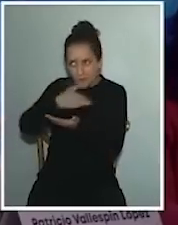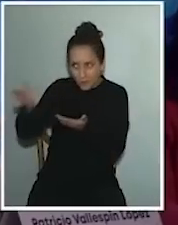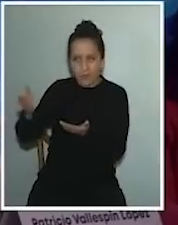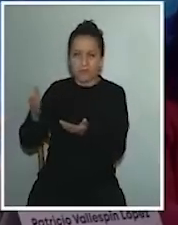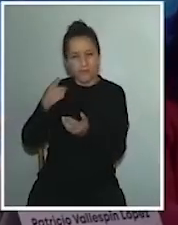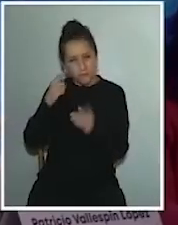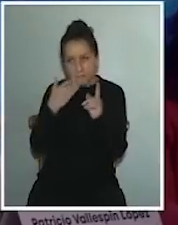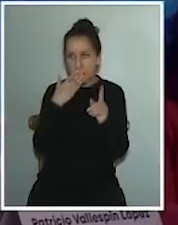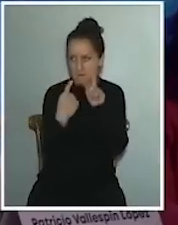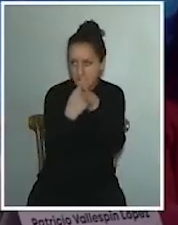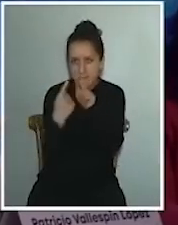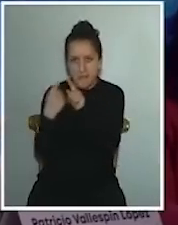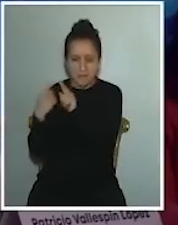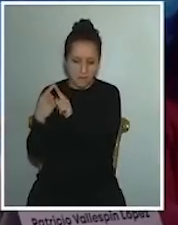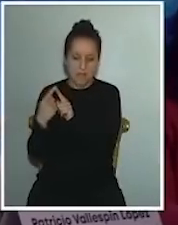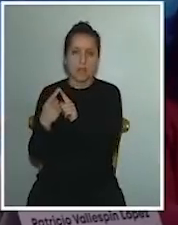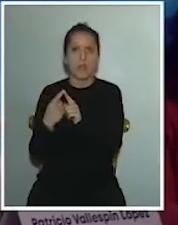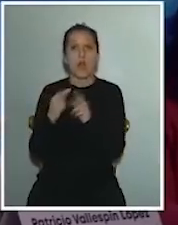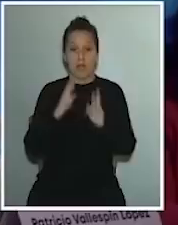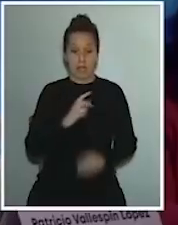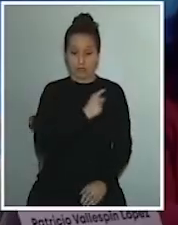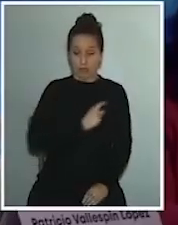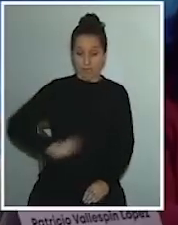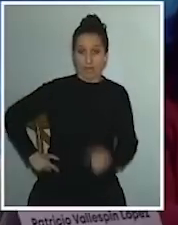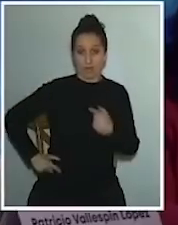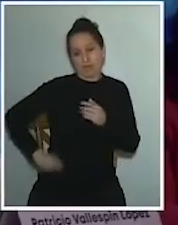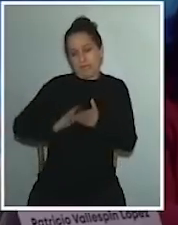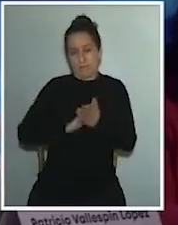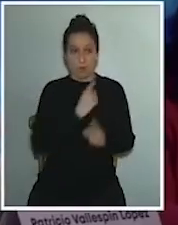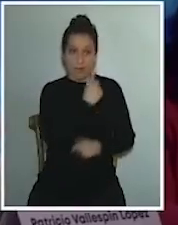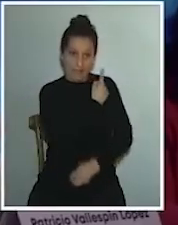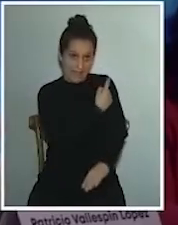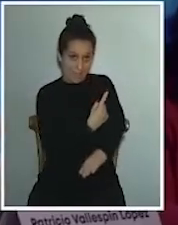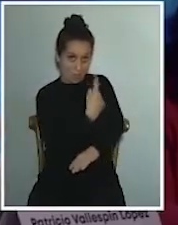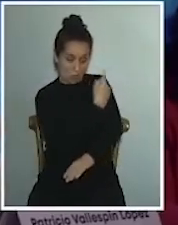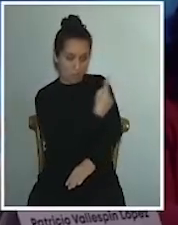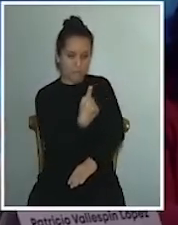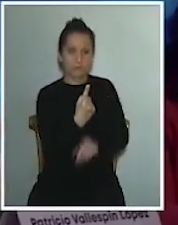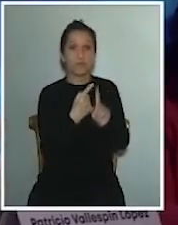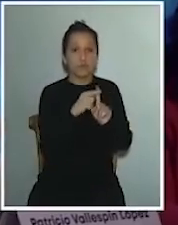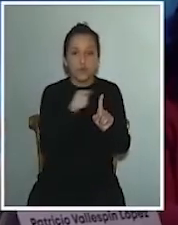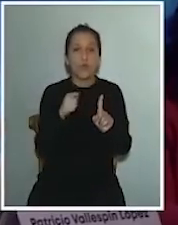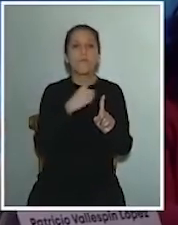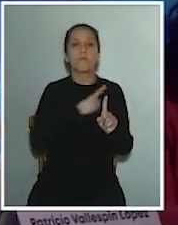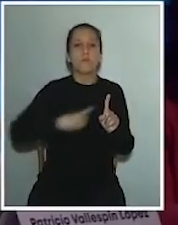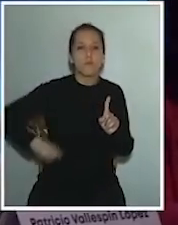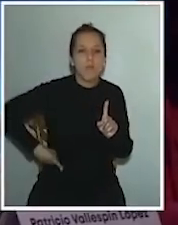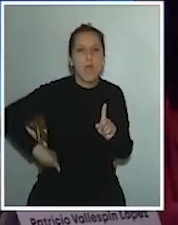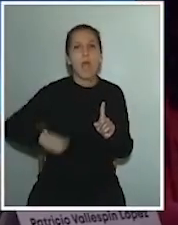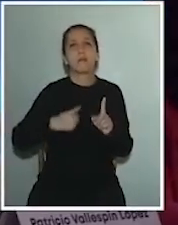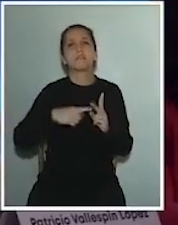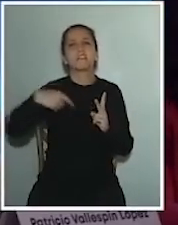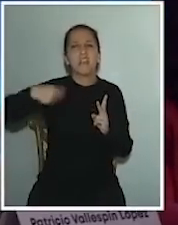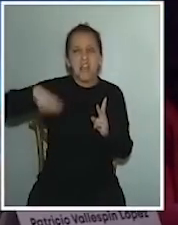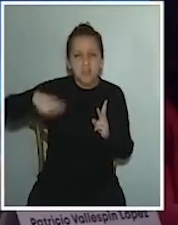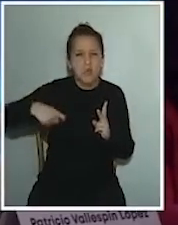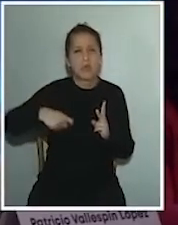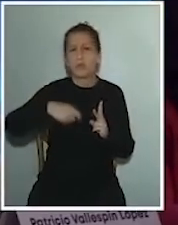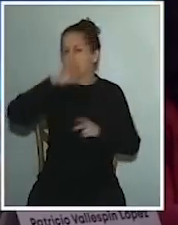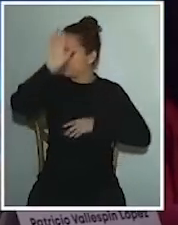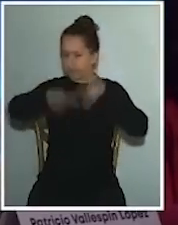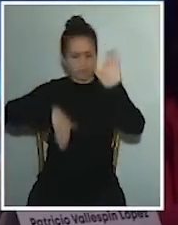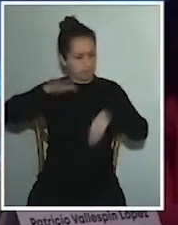personalizado Ojalá cada gobernador haga una reunión después de esta y convoque a sus diputados diputadas senadores senadora